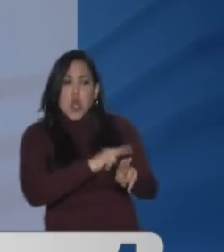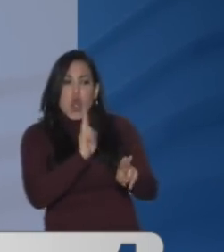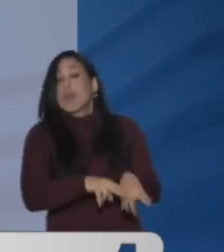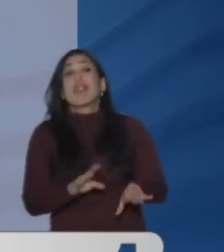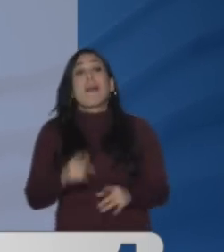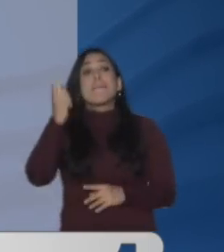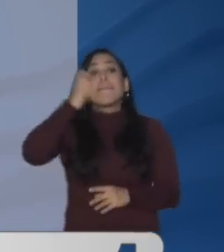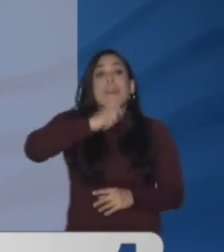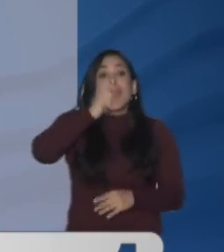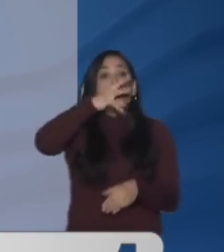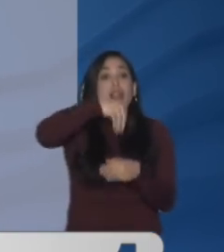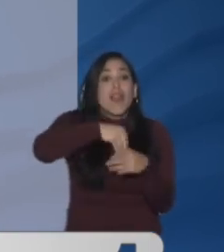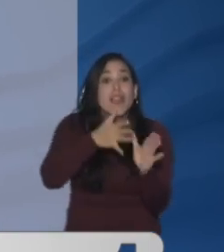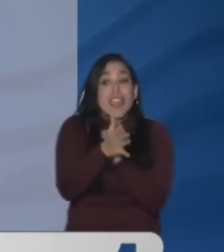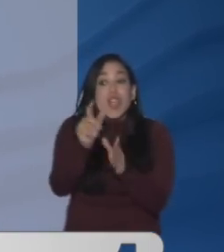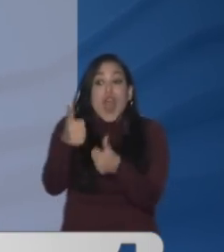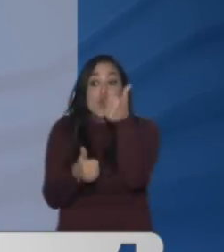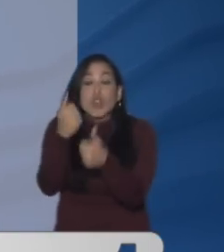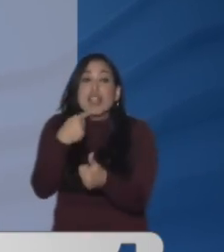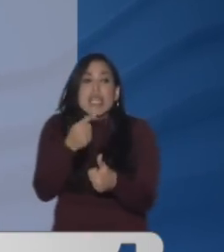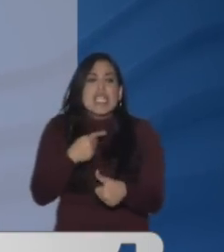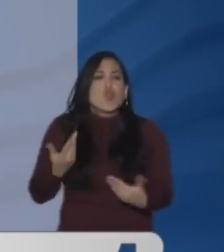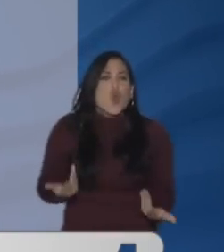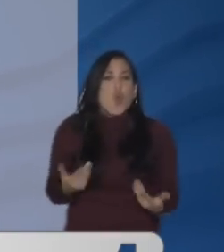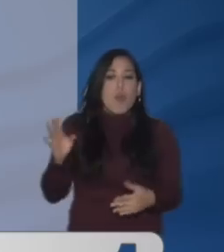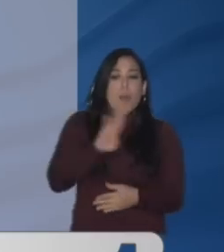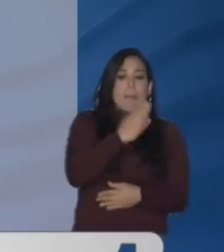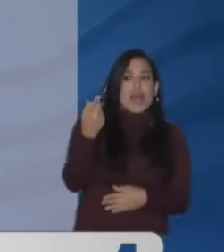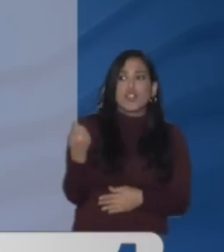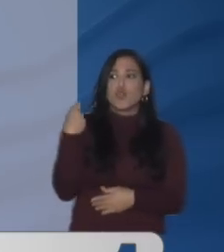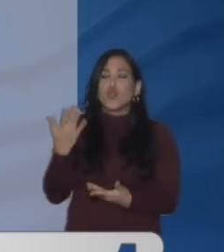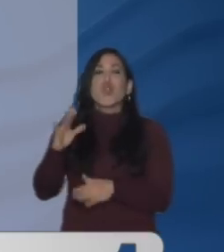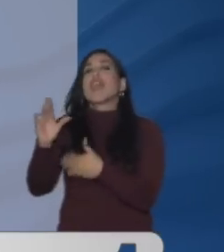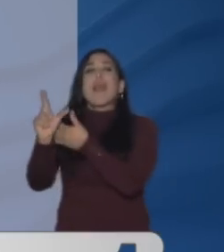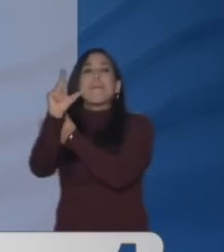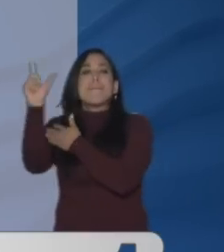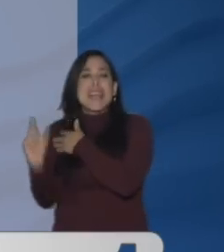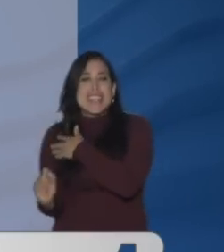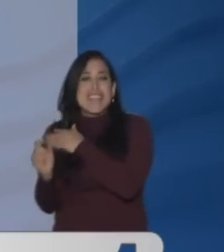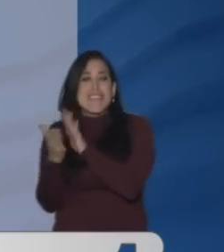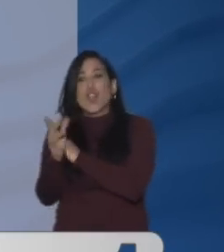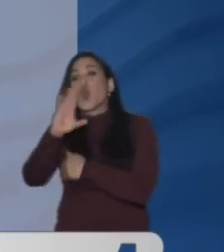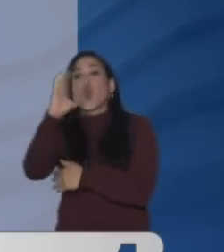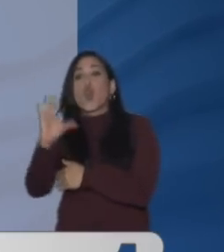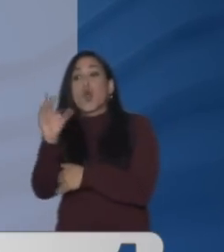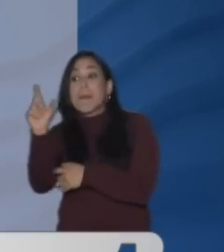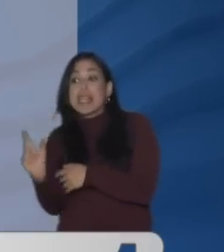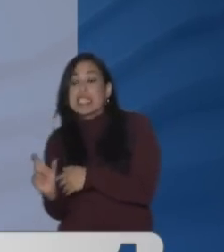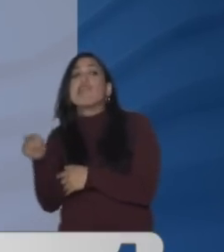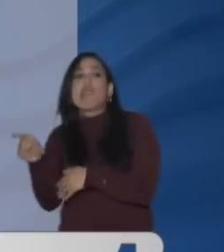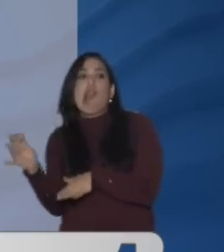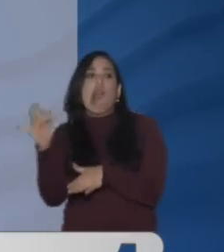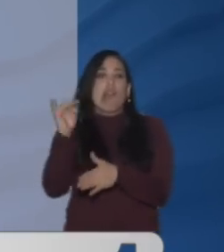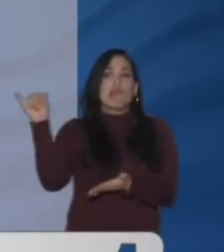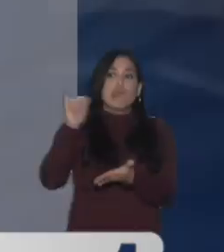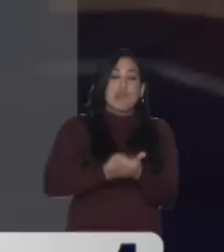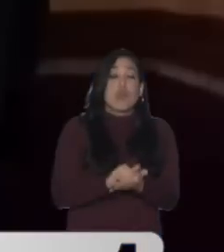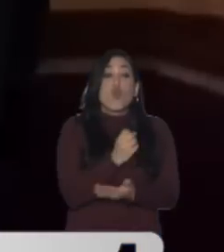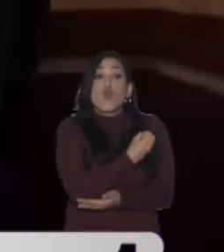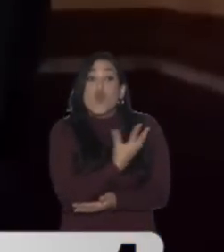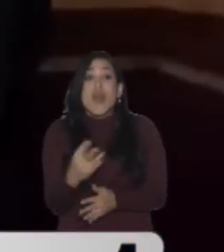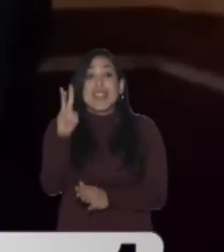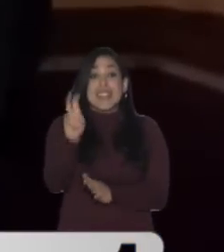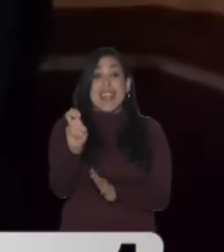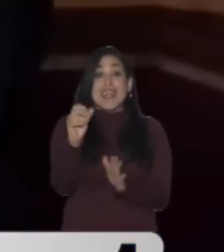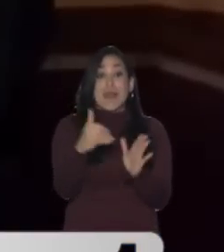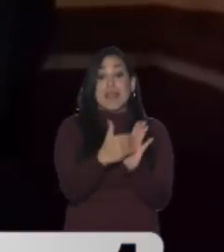La marihuana, según las autoridades, había llegado a Barranquilla procedente de la región pacífica. Realizamos la incautación de